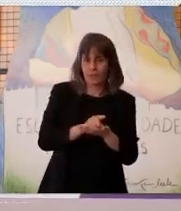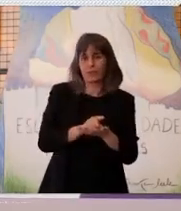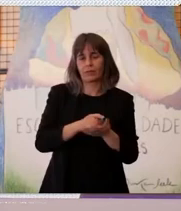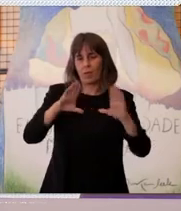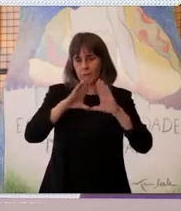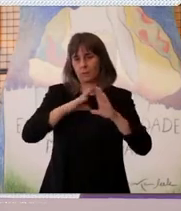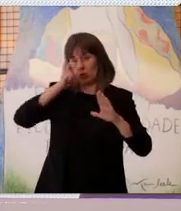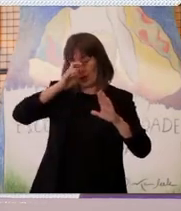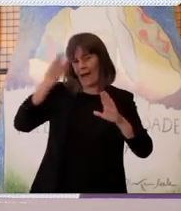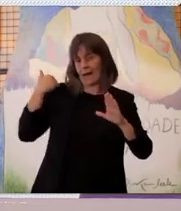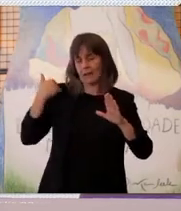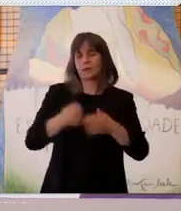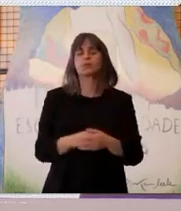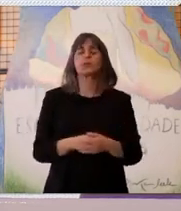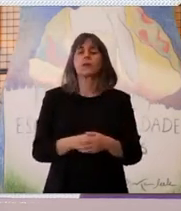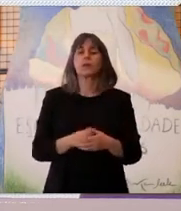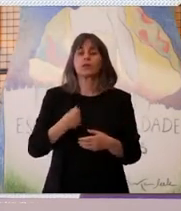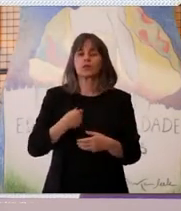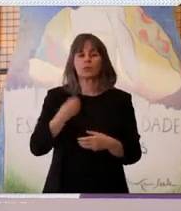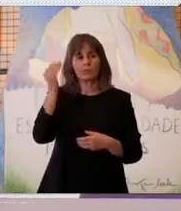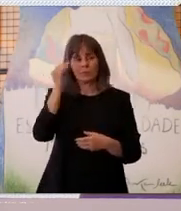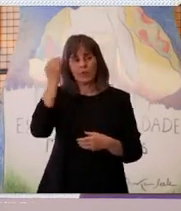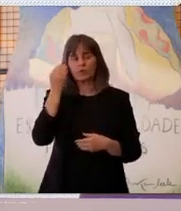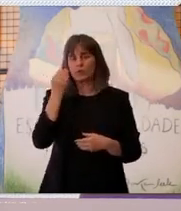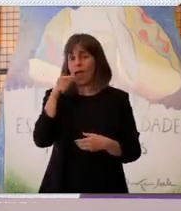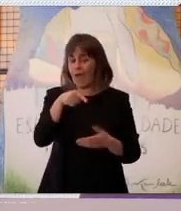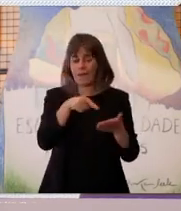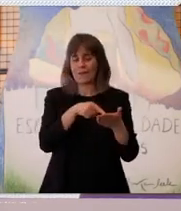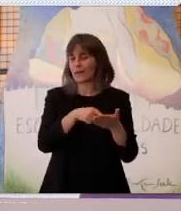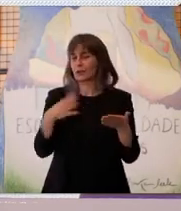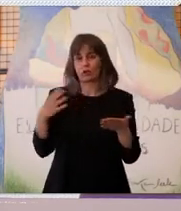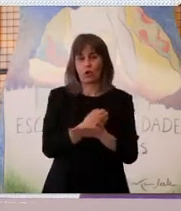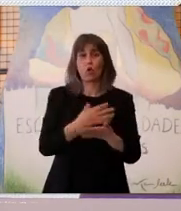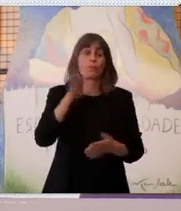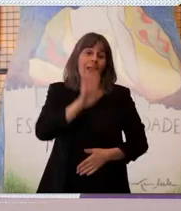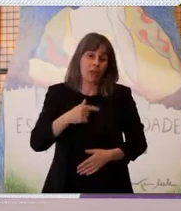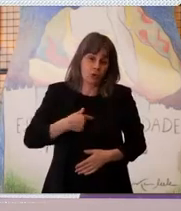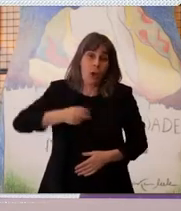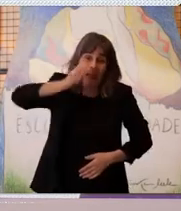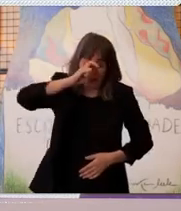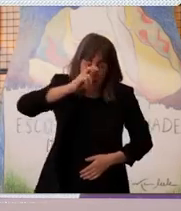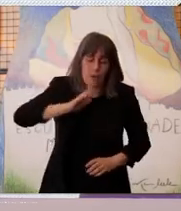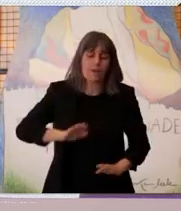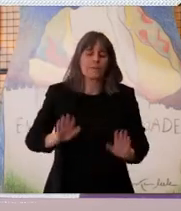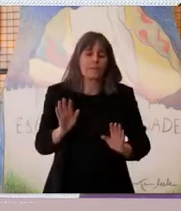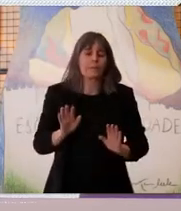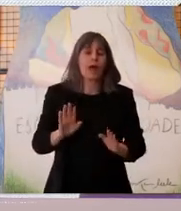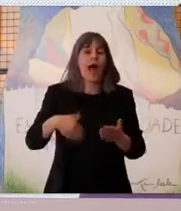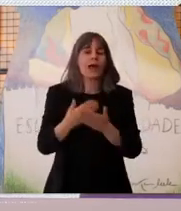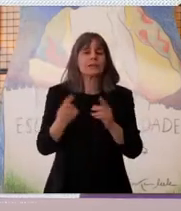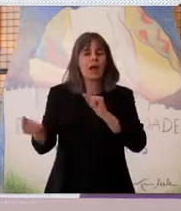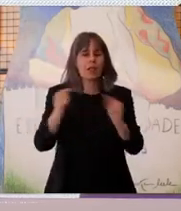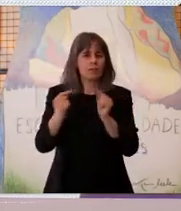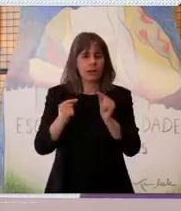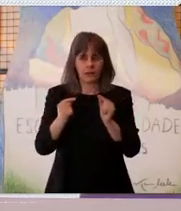bueno mi impresión es que ahí está todo ya sé que a lo mejor parezca una antigua pero incluso los debates